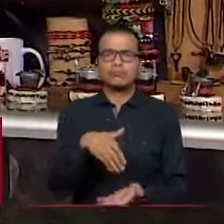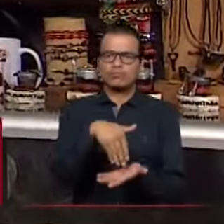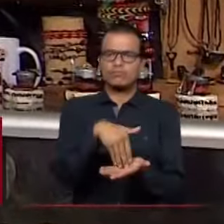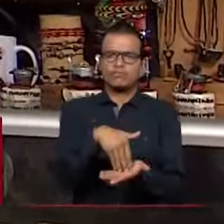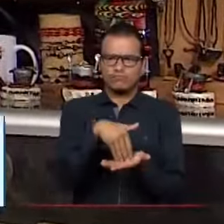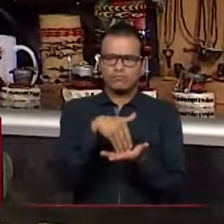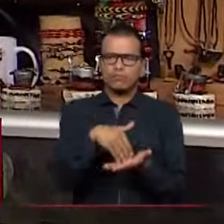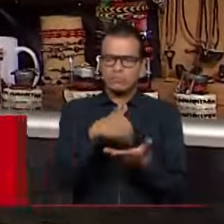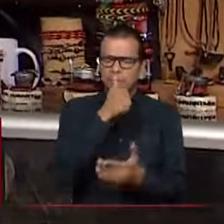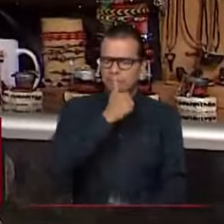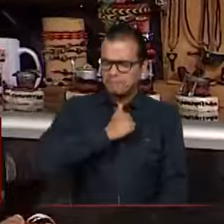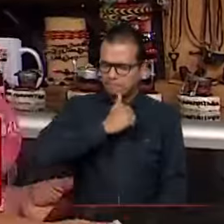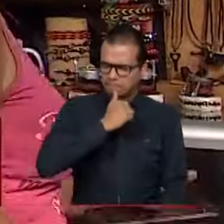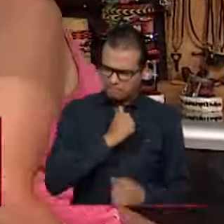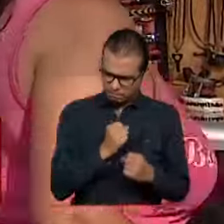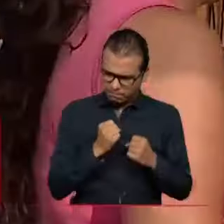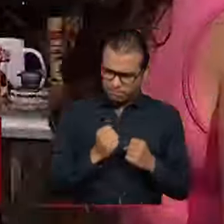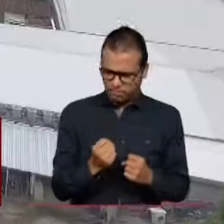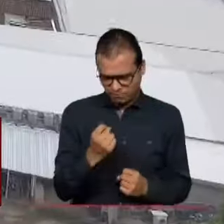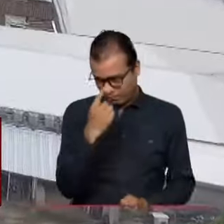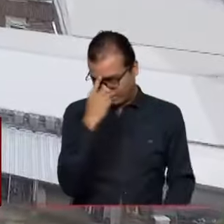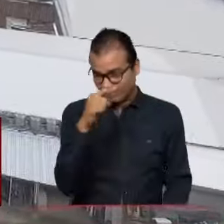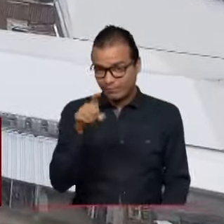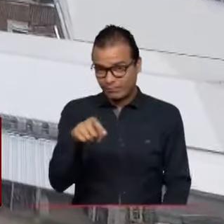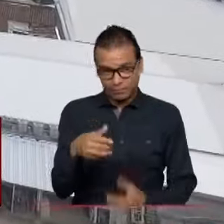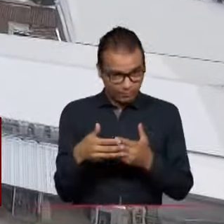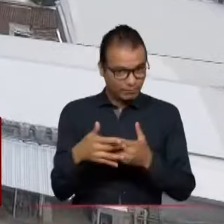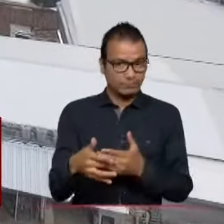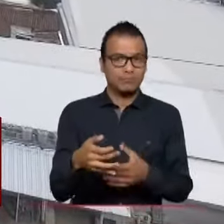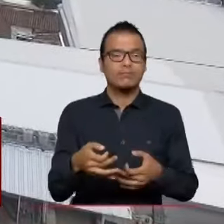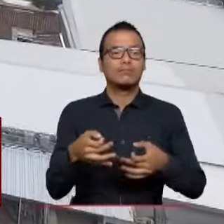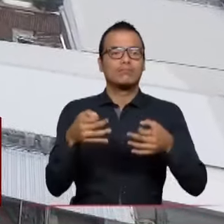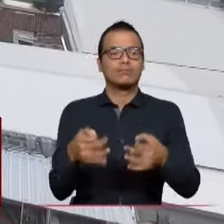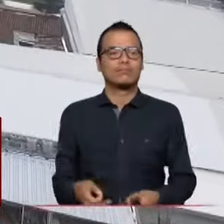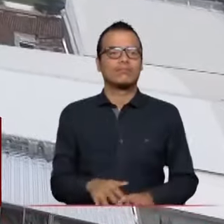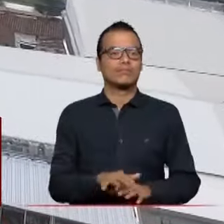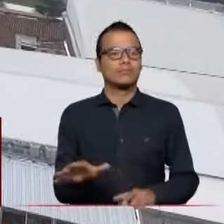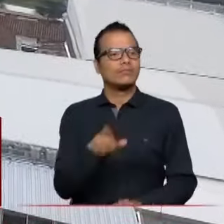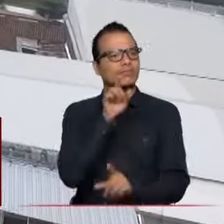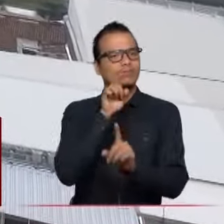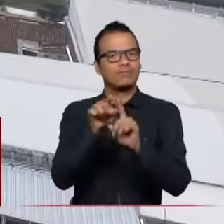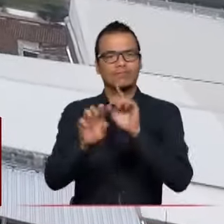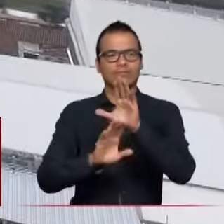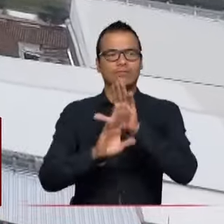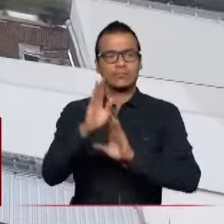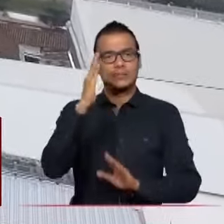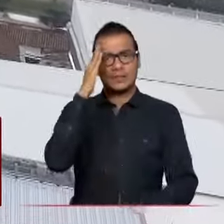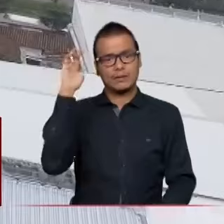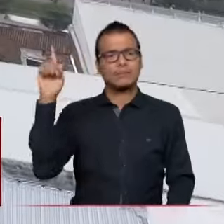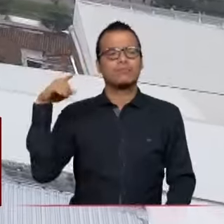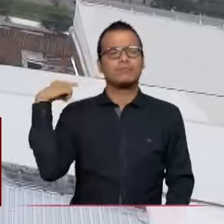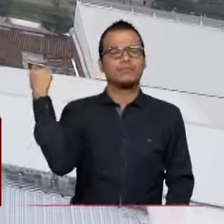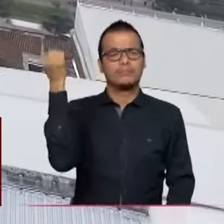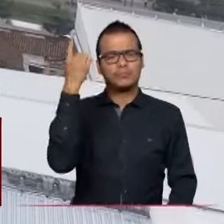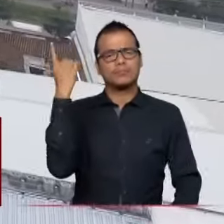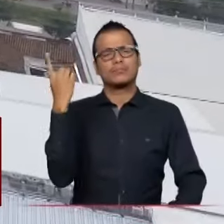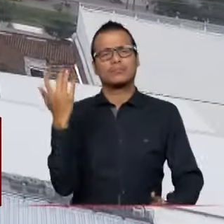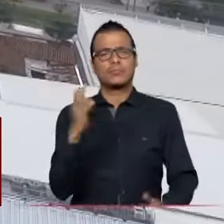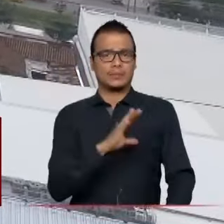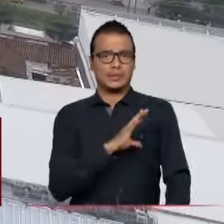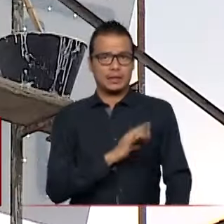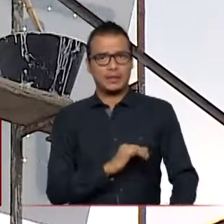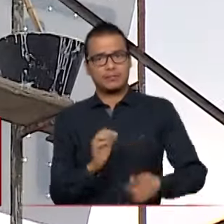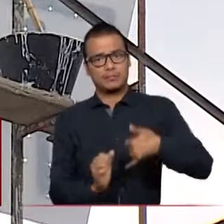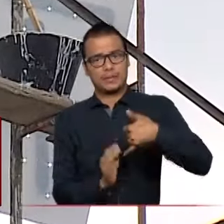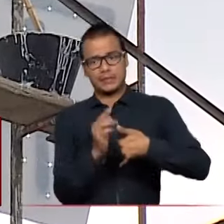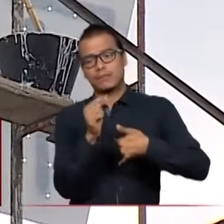hace falta para salir adelante. Cali alberga comunidades que enfrentan toda suerte de dificultades en el Pacífico y Occidente colombiano,